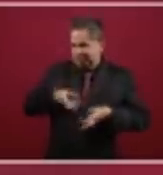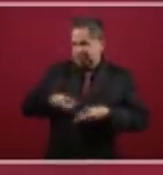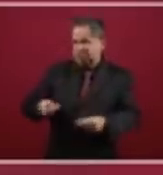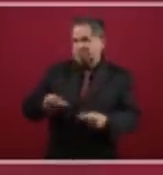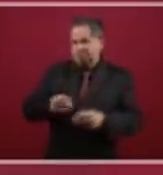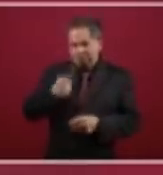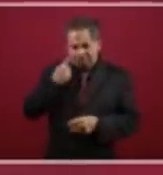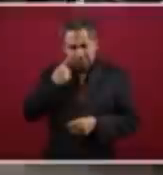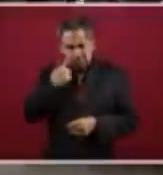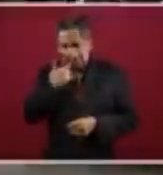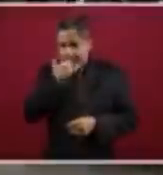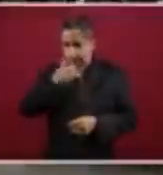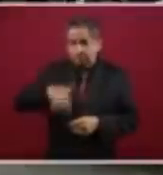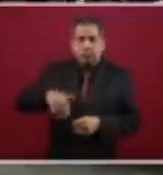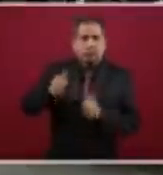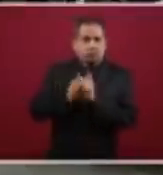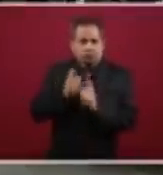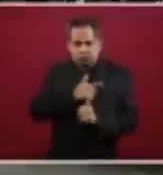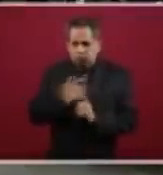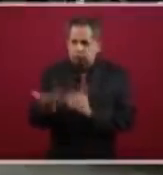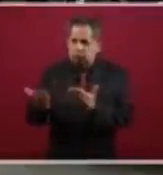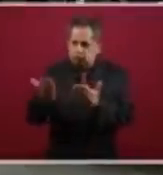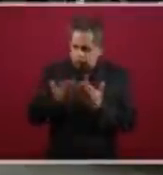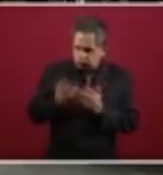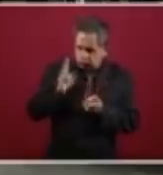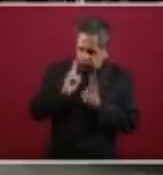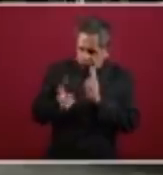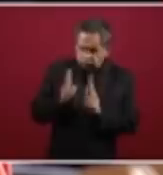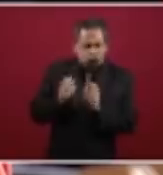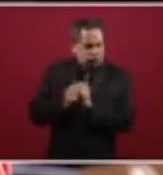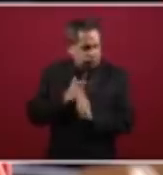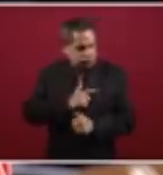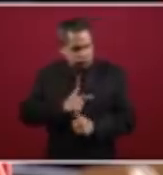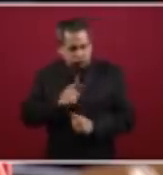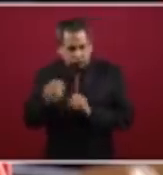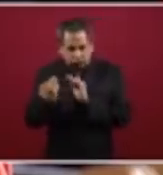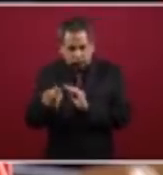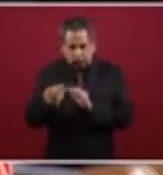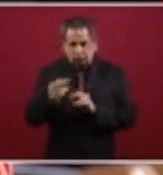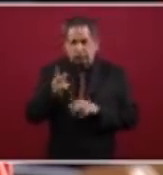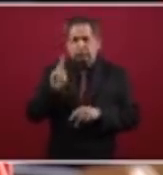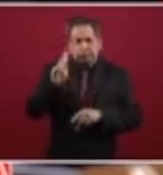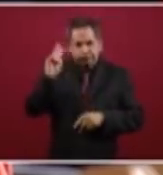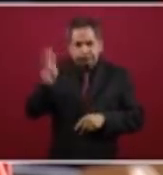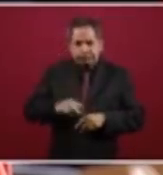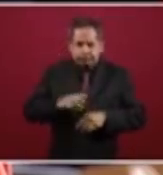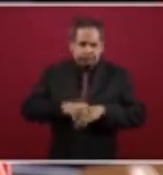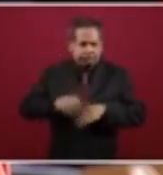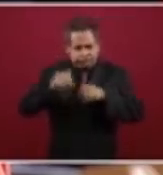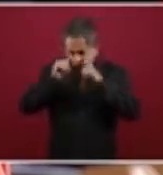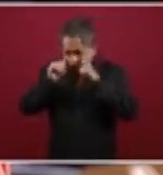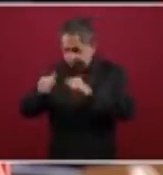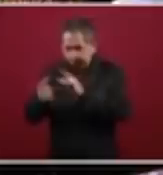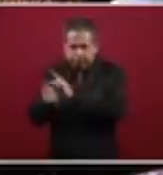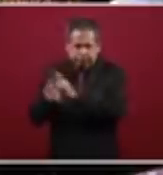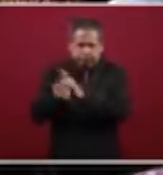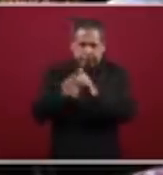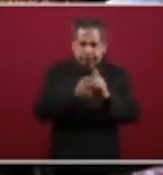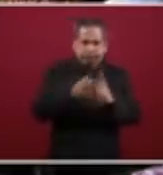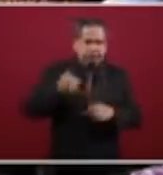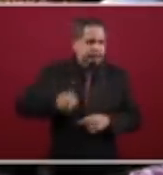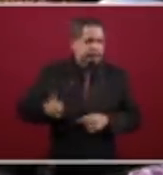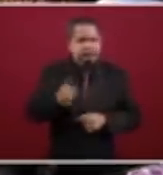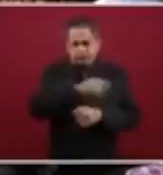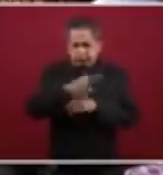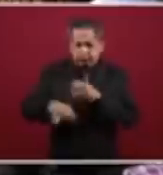casos que usted menciona, con gusto los atendemos, pero realmente hay una atención personalizada prácticamente